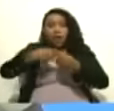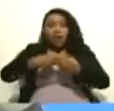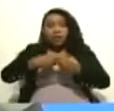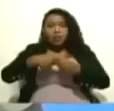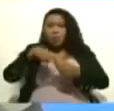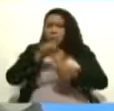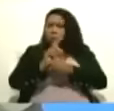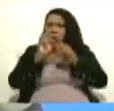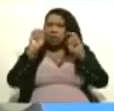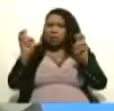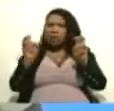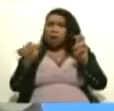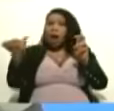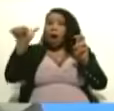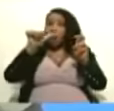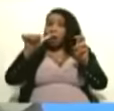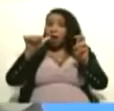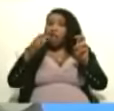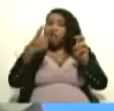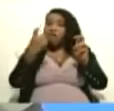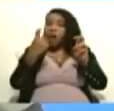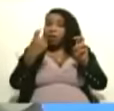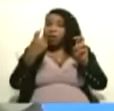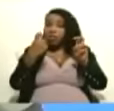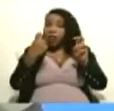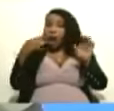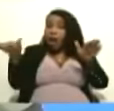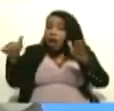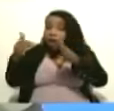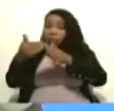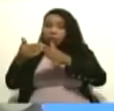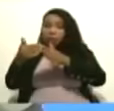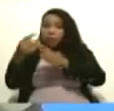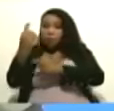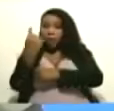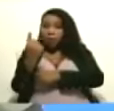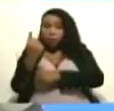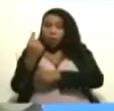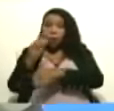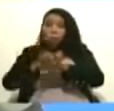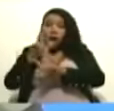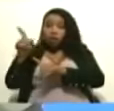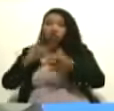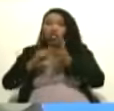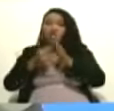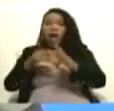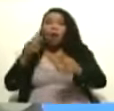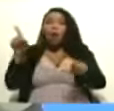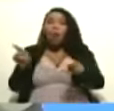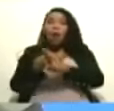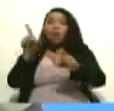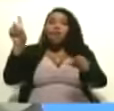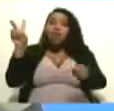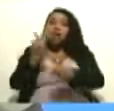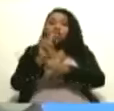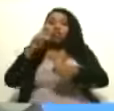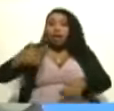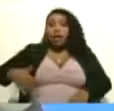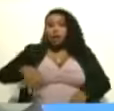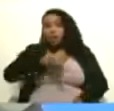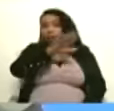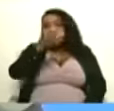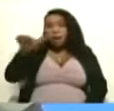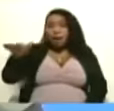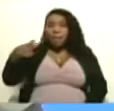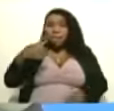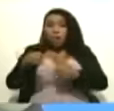solamente en aguas que están por delimitar eso es violatorio del derecho internacional del derecho marítimo pero muchísimo